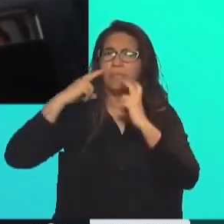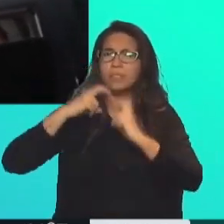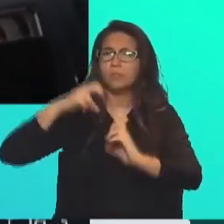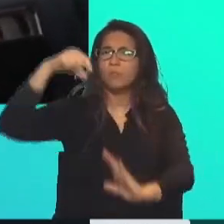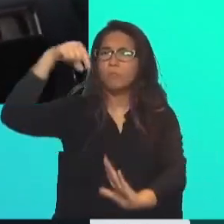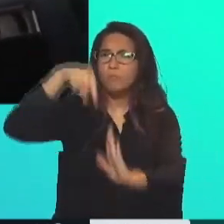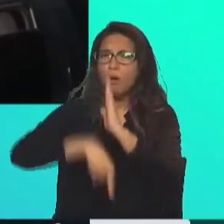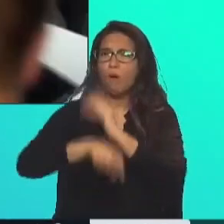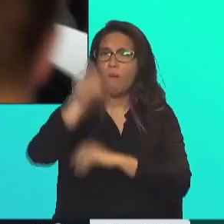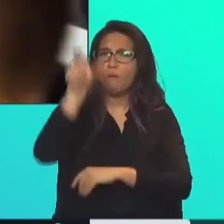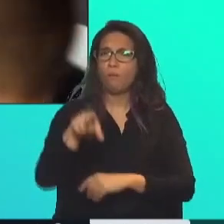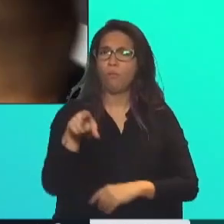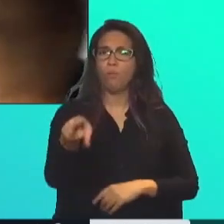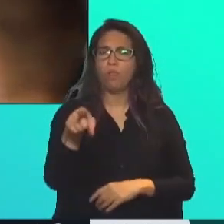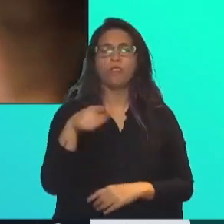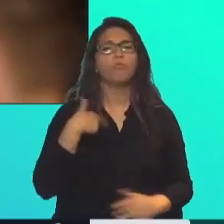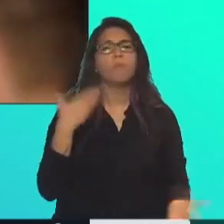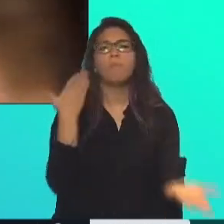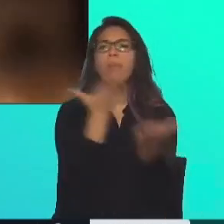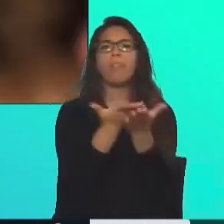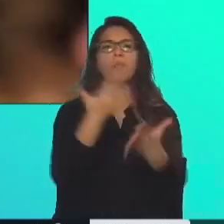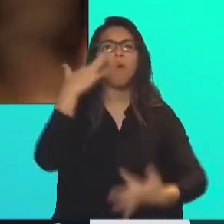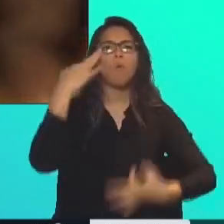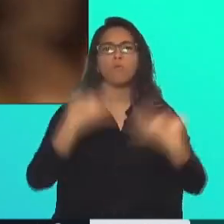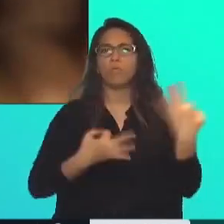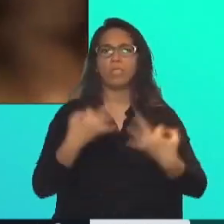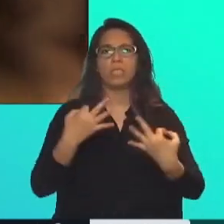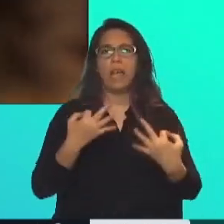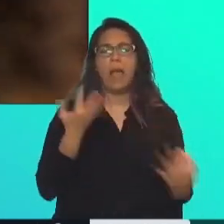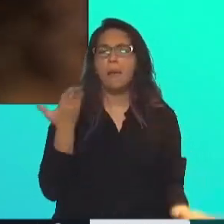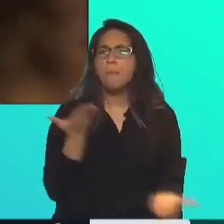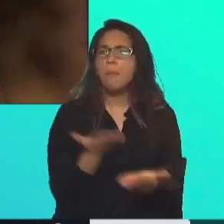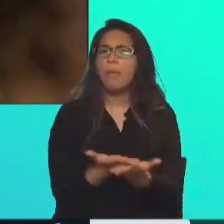profundamente, y en esto le exigimos a la justicia